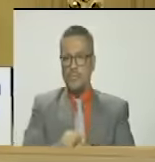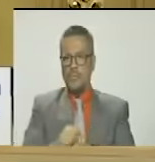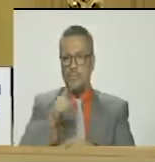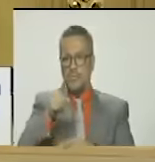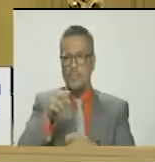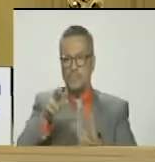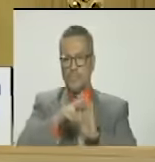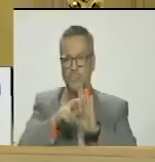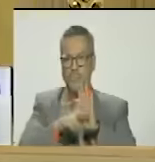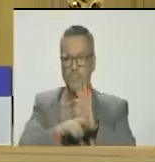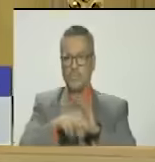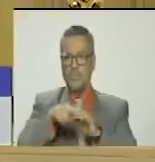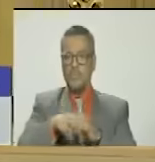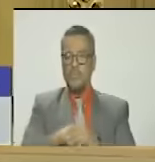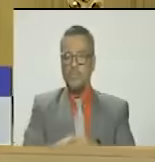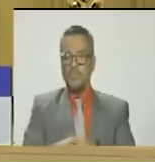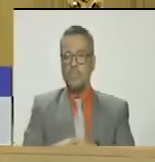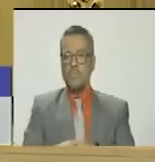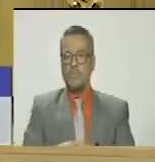de este reglamento, ¿no?